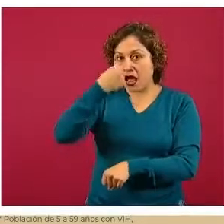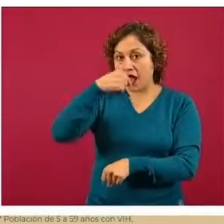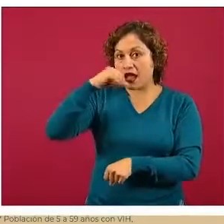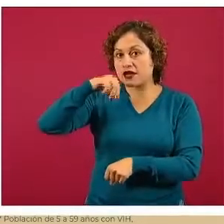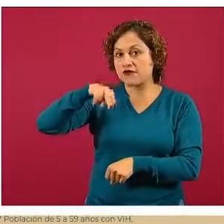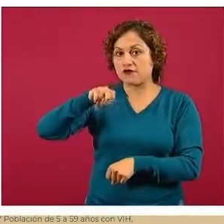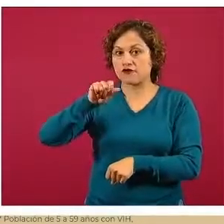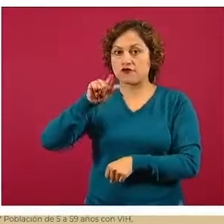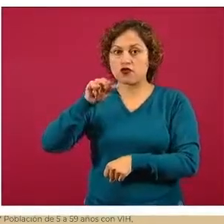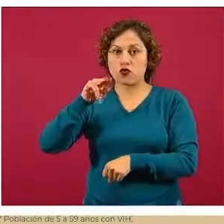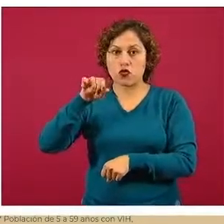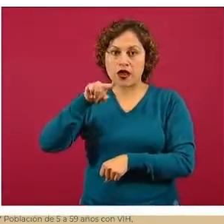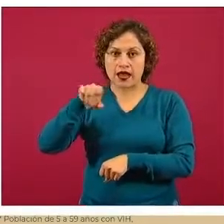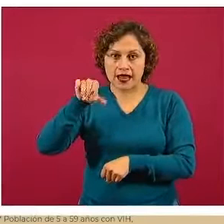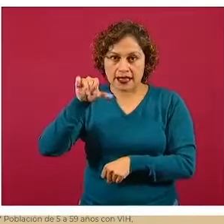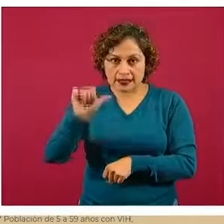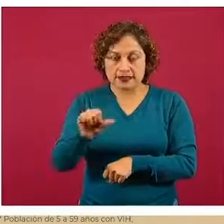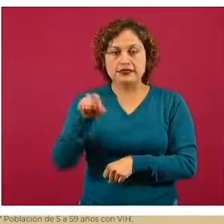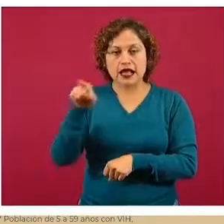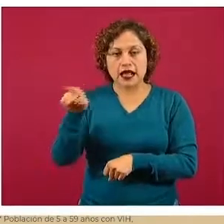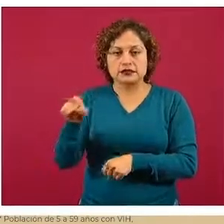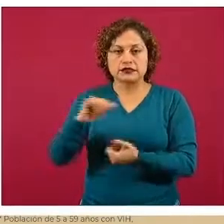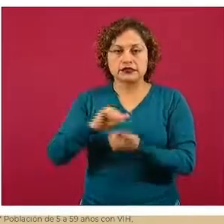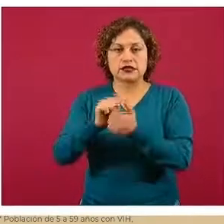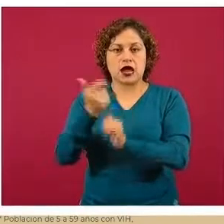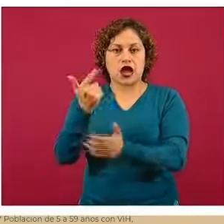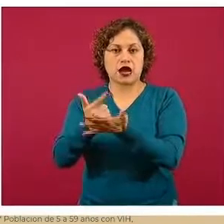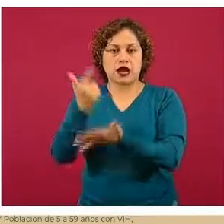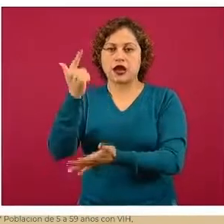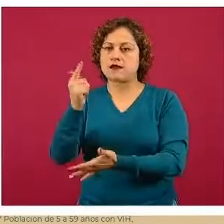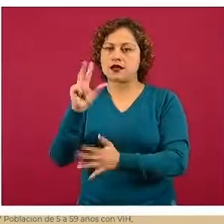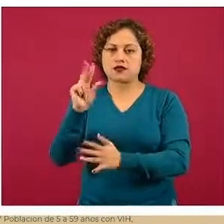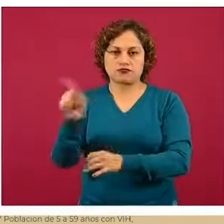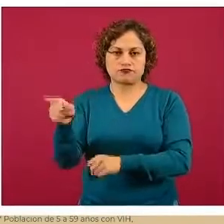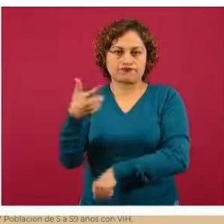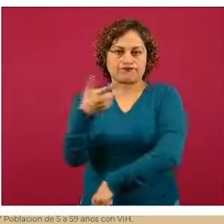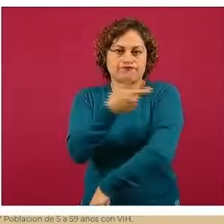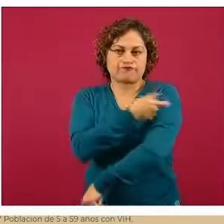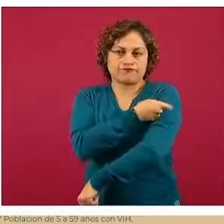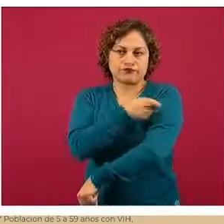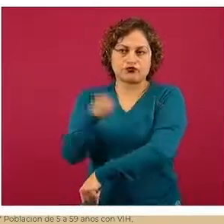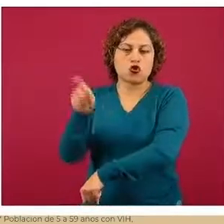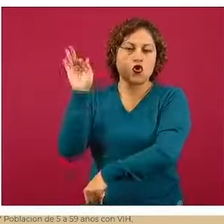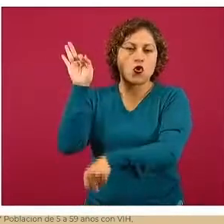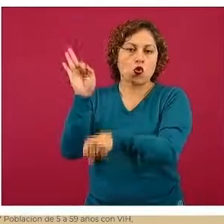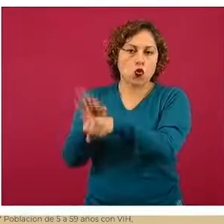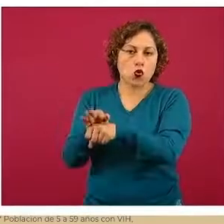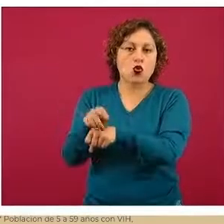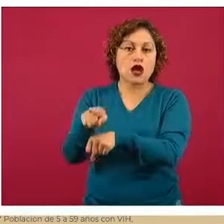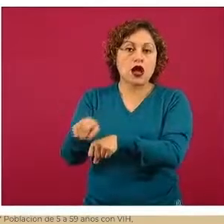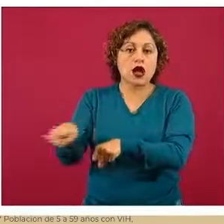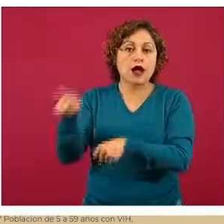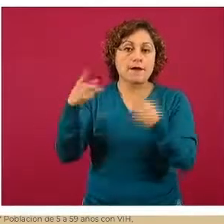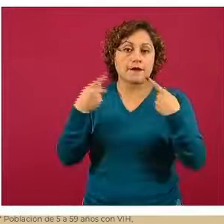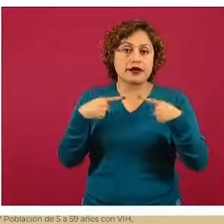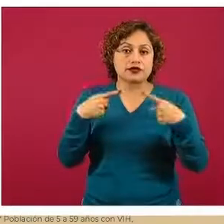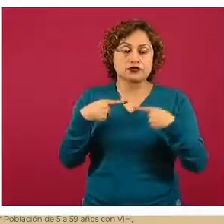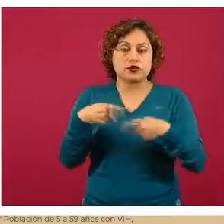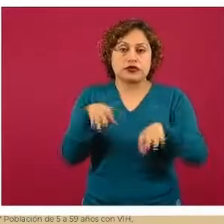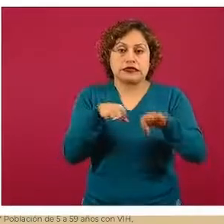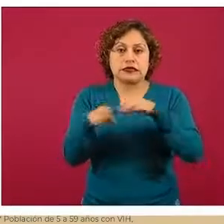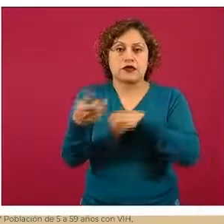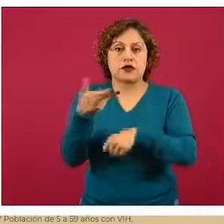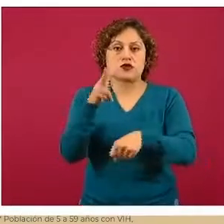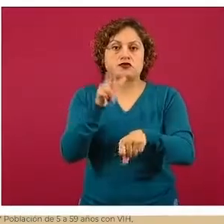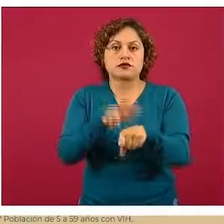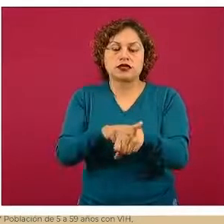grave que produce la influenza, y por lo menos es un riesgo menos y es una enfermedad menos que ellos pudieran tener en esta temporada